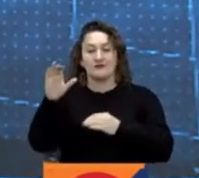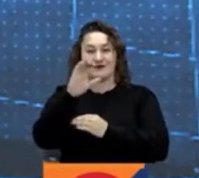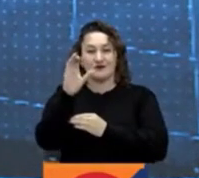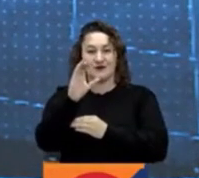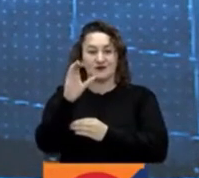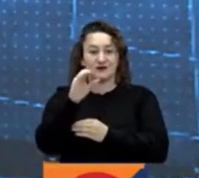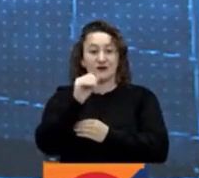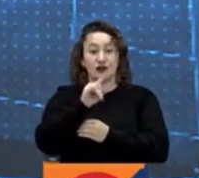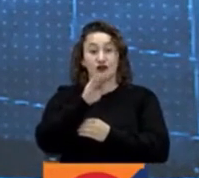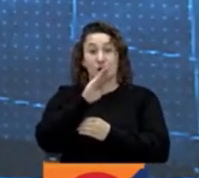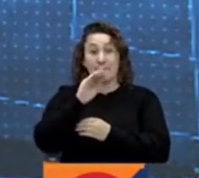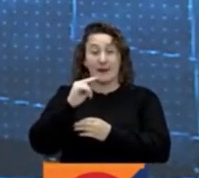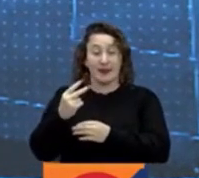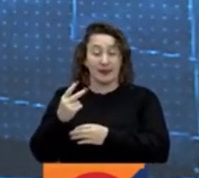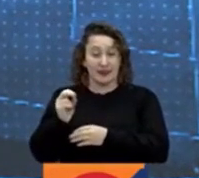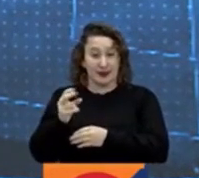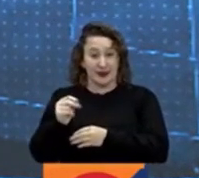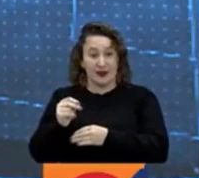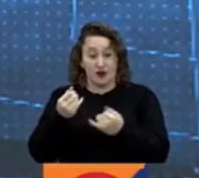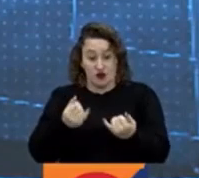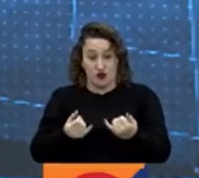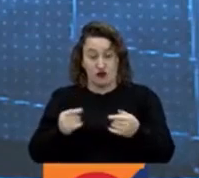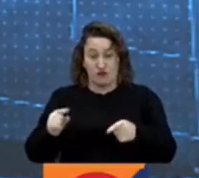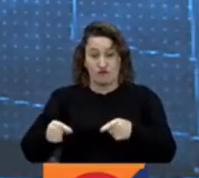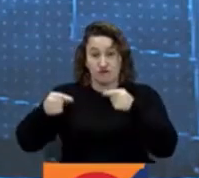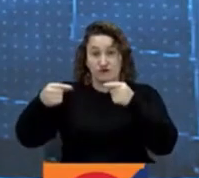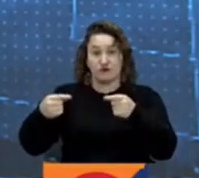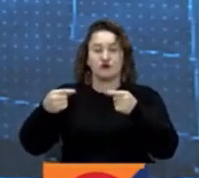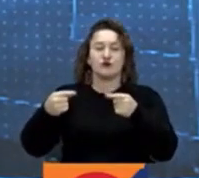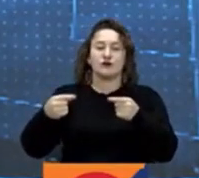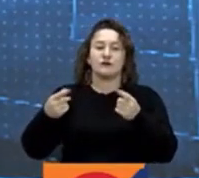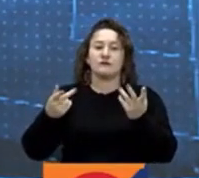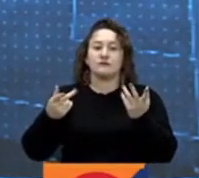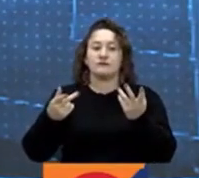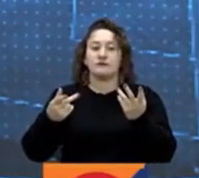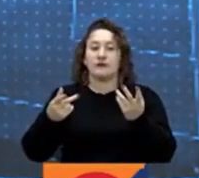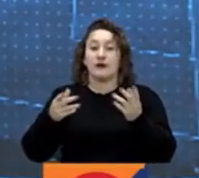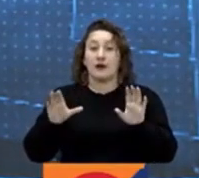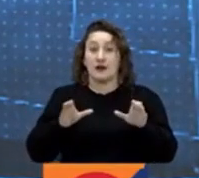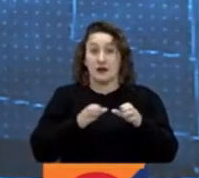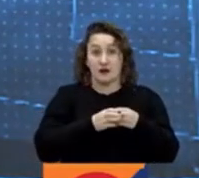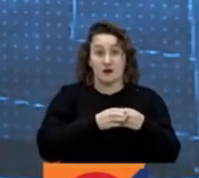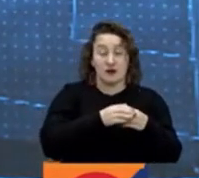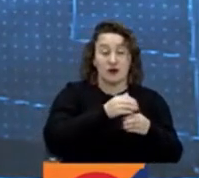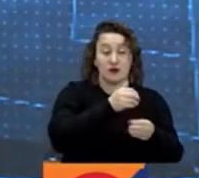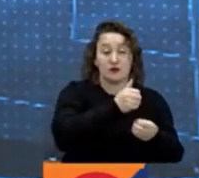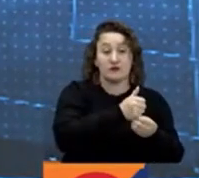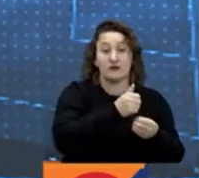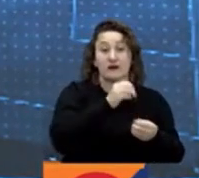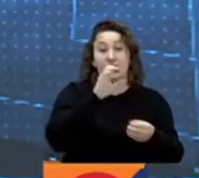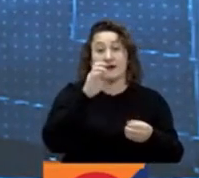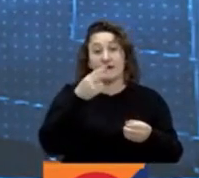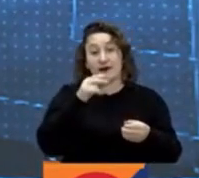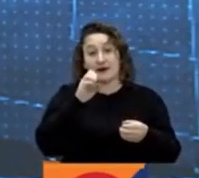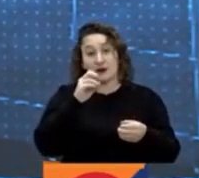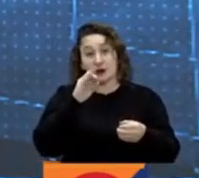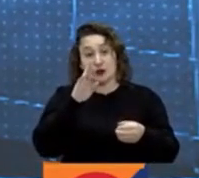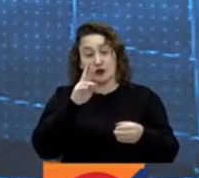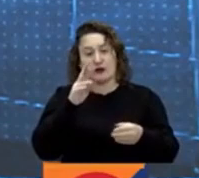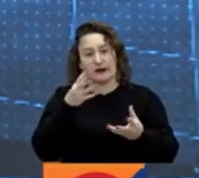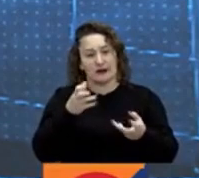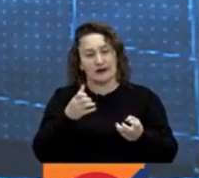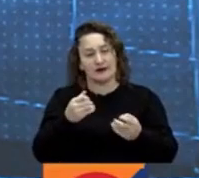en el Sudamericano Sub-20. Hoy, en el Estadio Pascual Guerrero, el equipo dirigido por Héctor Cárdenas buscará empezar con pie derecho